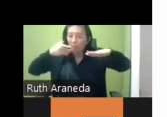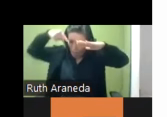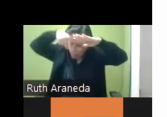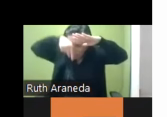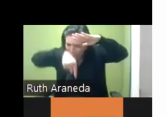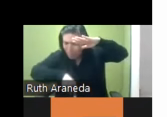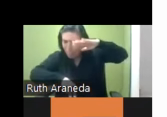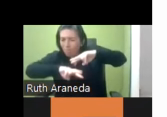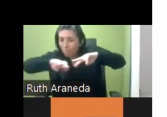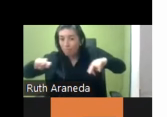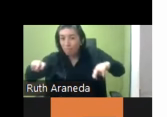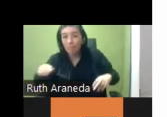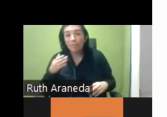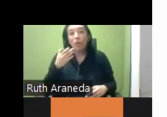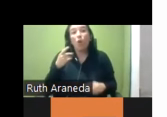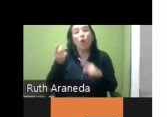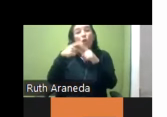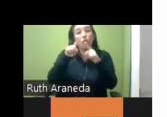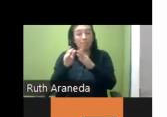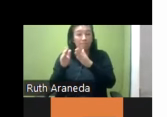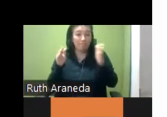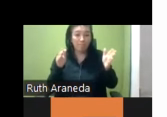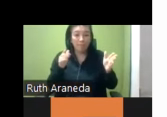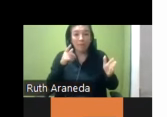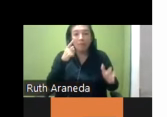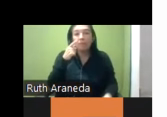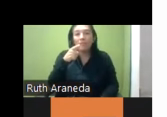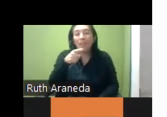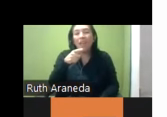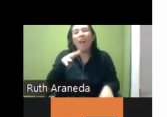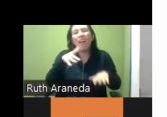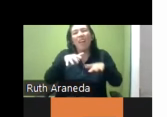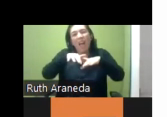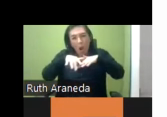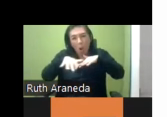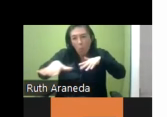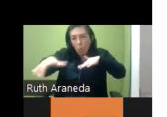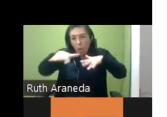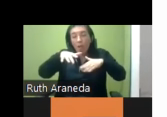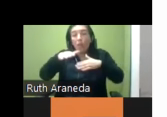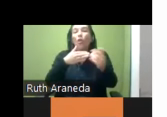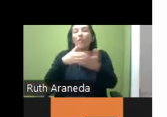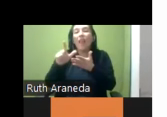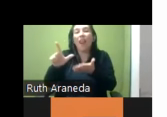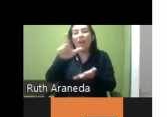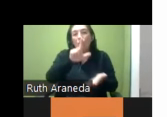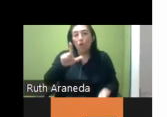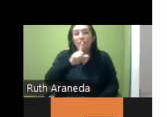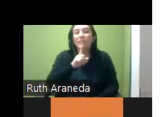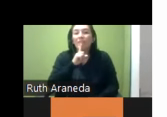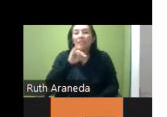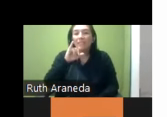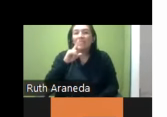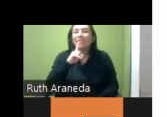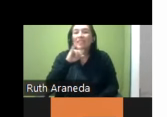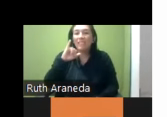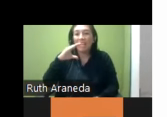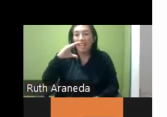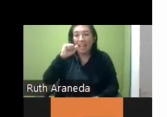a la derecha lo que ustedes ven es un arrecife en el lago Titicaca, nada menos, y un